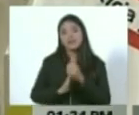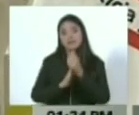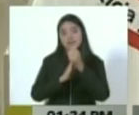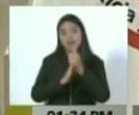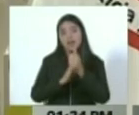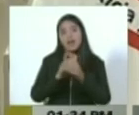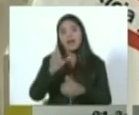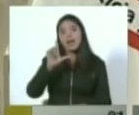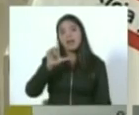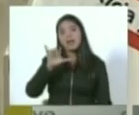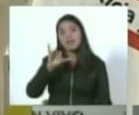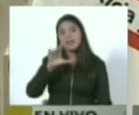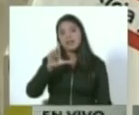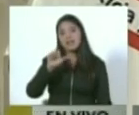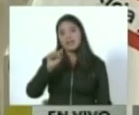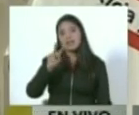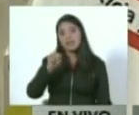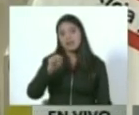Tintori,